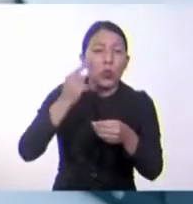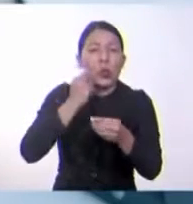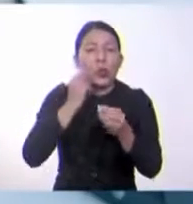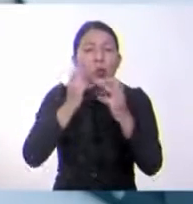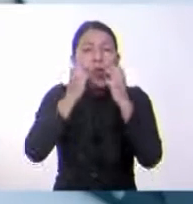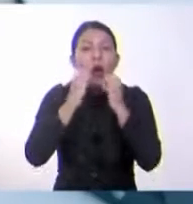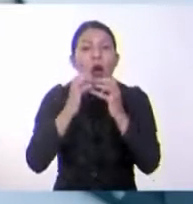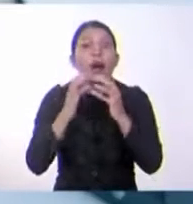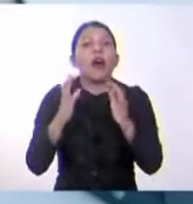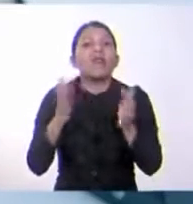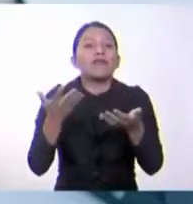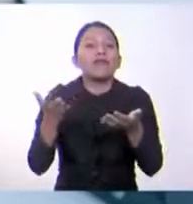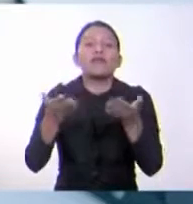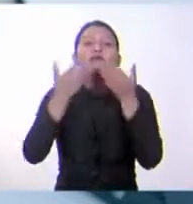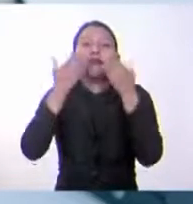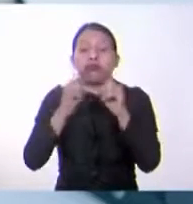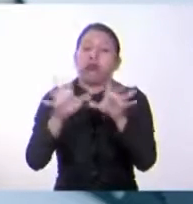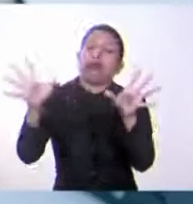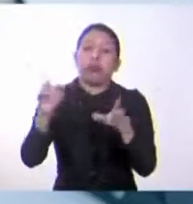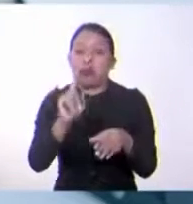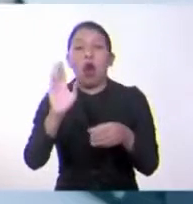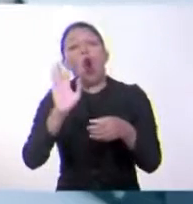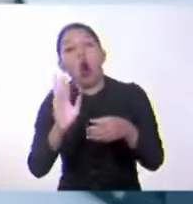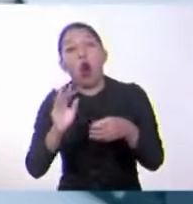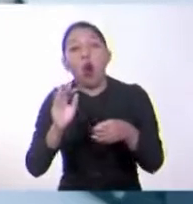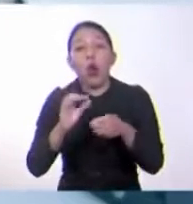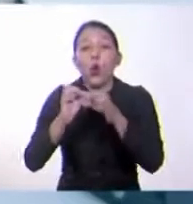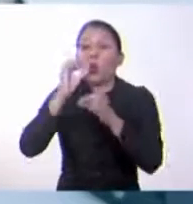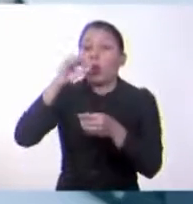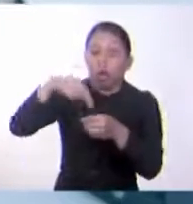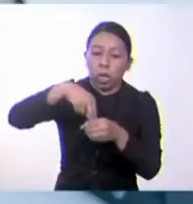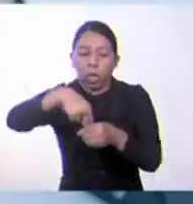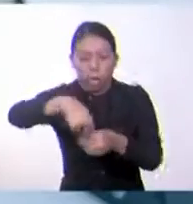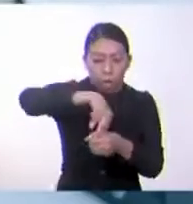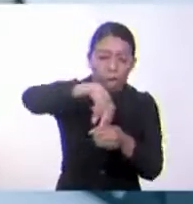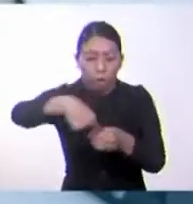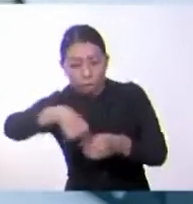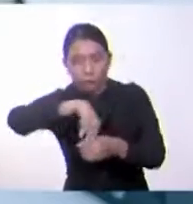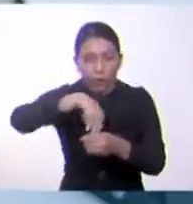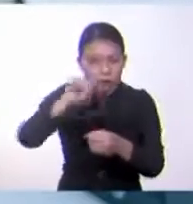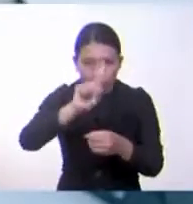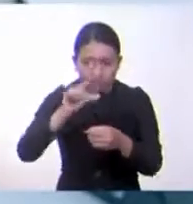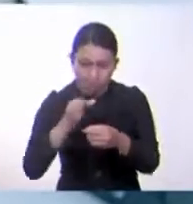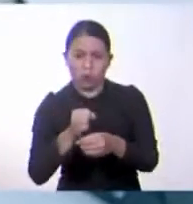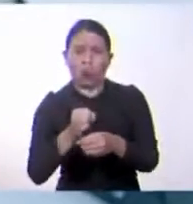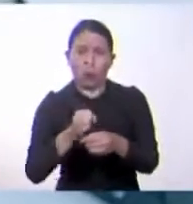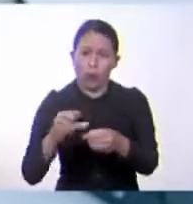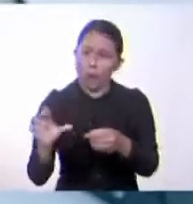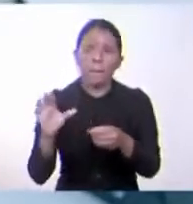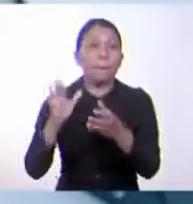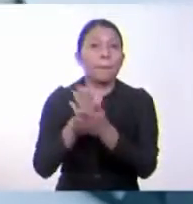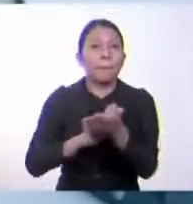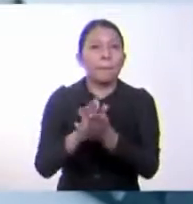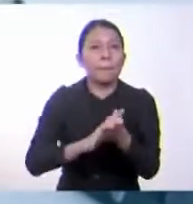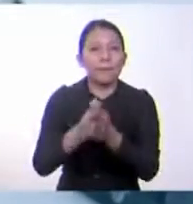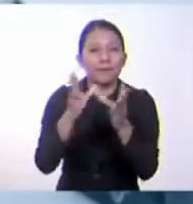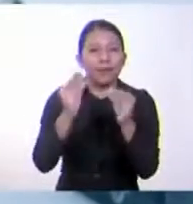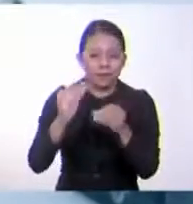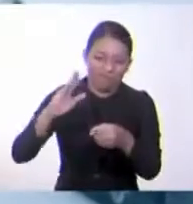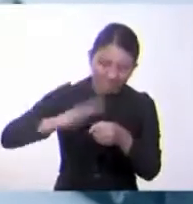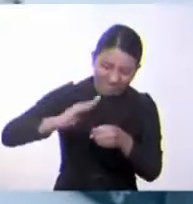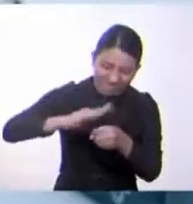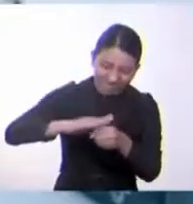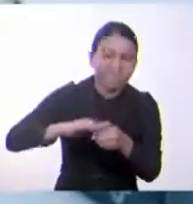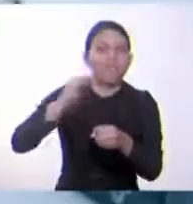que las pajillas queden bien sujetas y no haya fuga de aire. Ya tenemos armado los